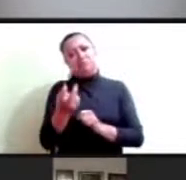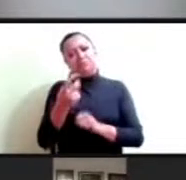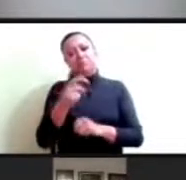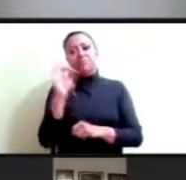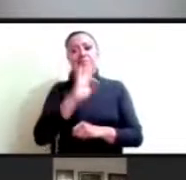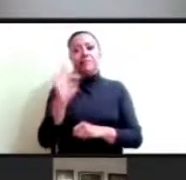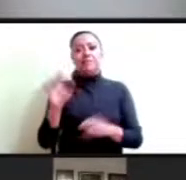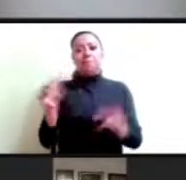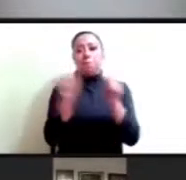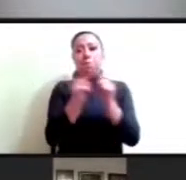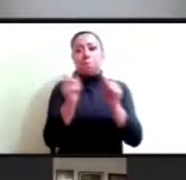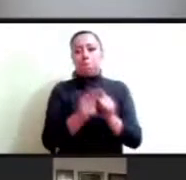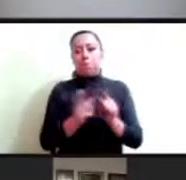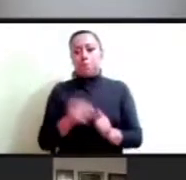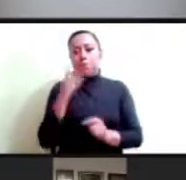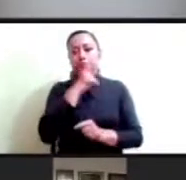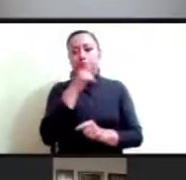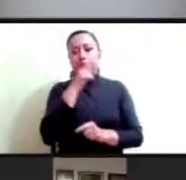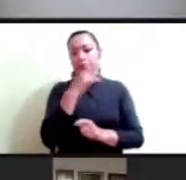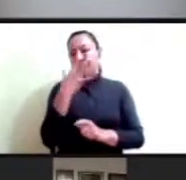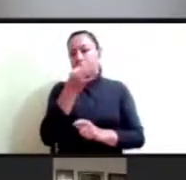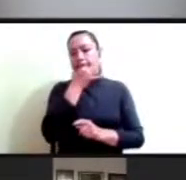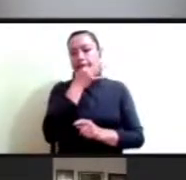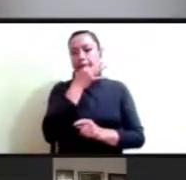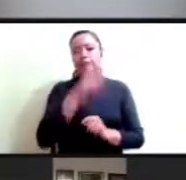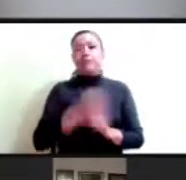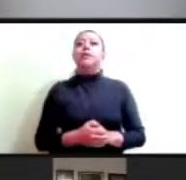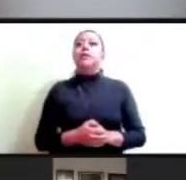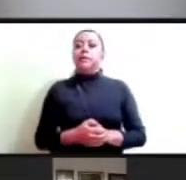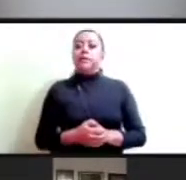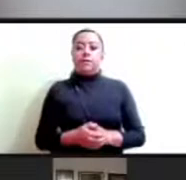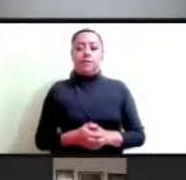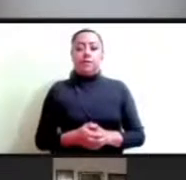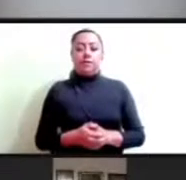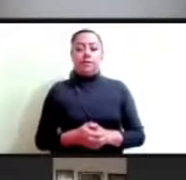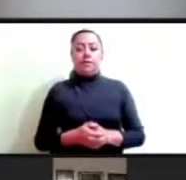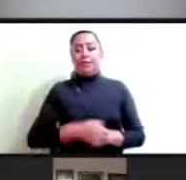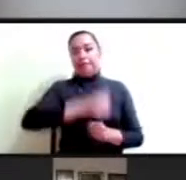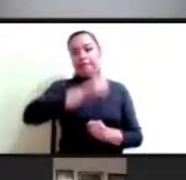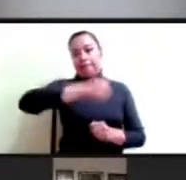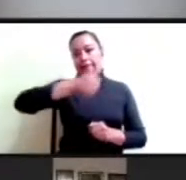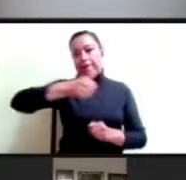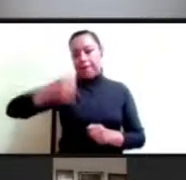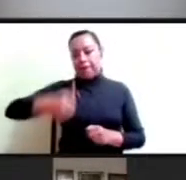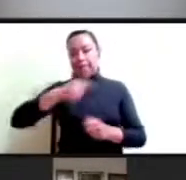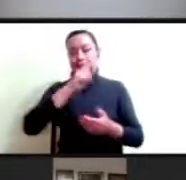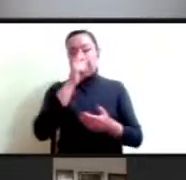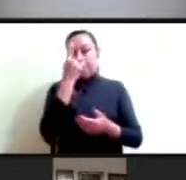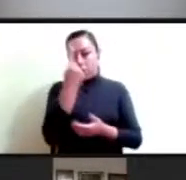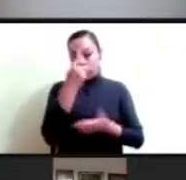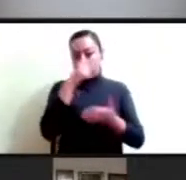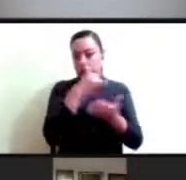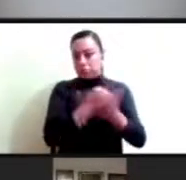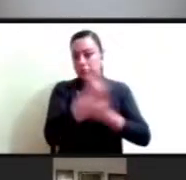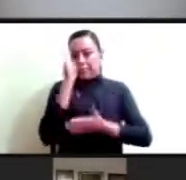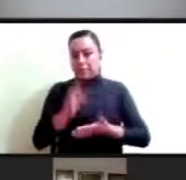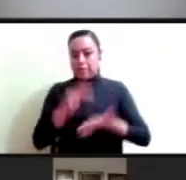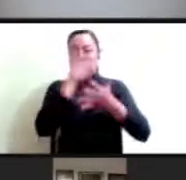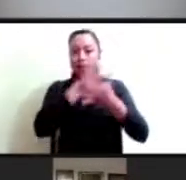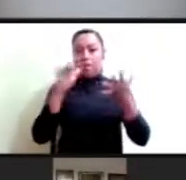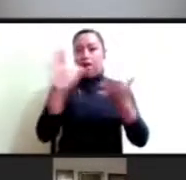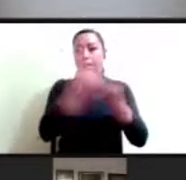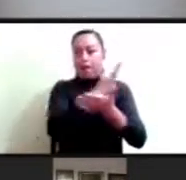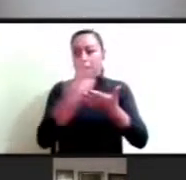en 5 minutos y por leer cada uno de los dictámenes y cada las exposiciones por separados y las votaciones